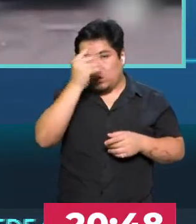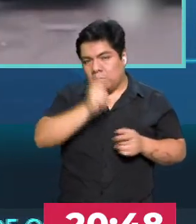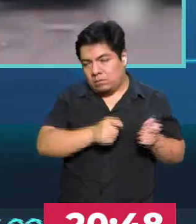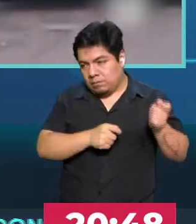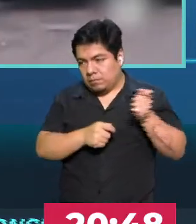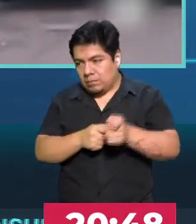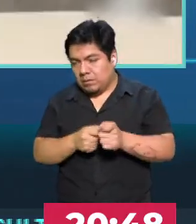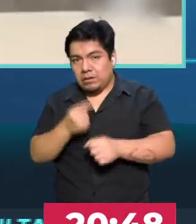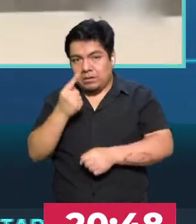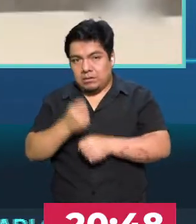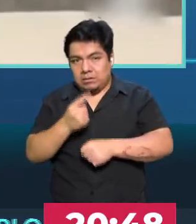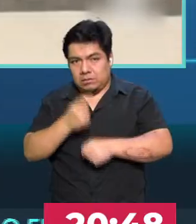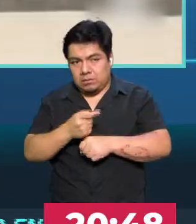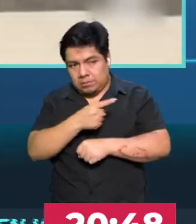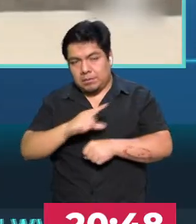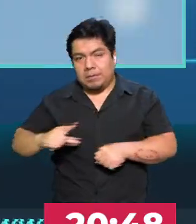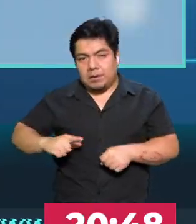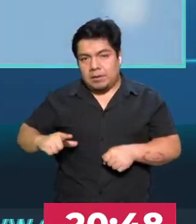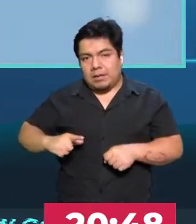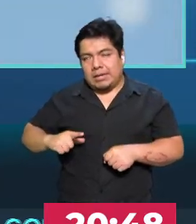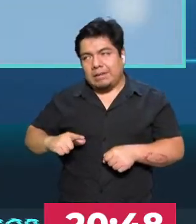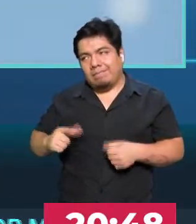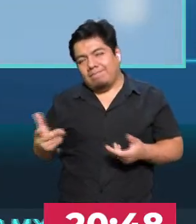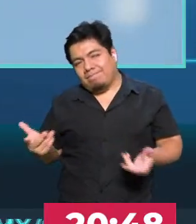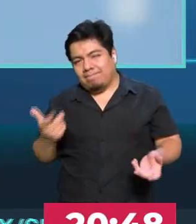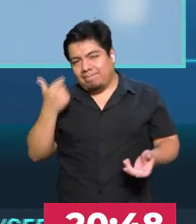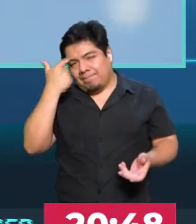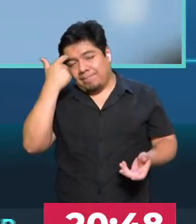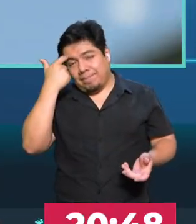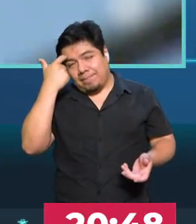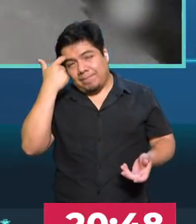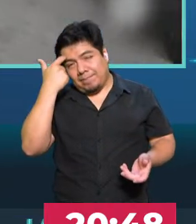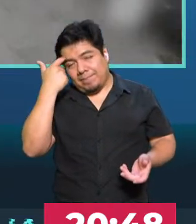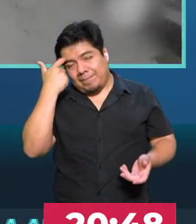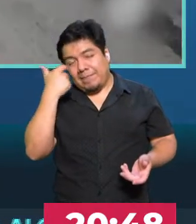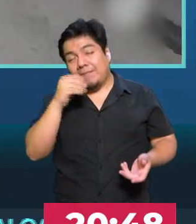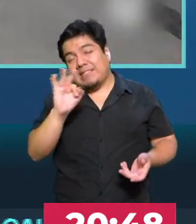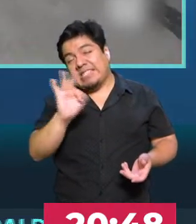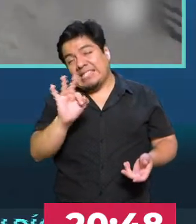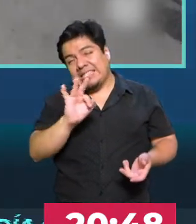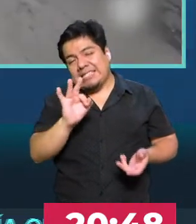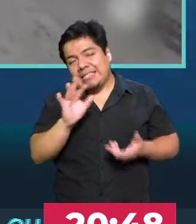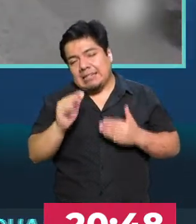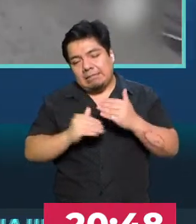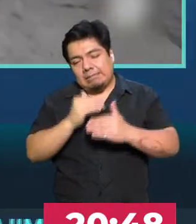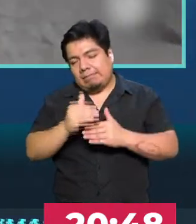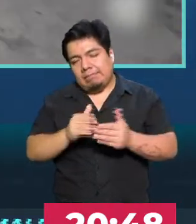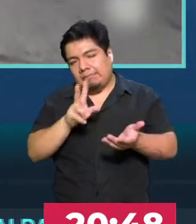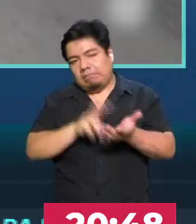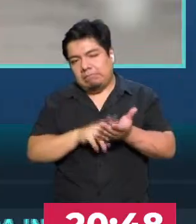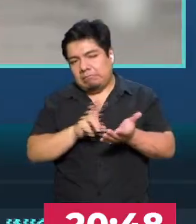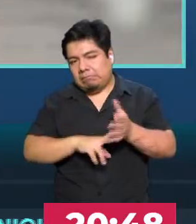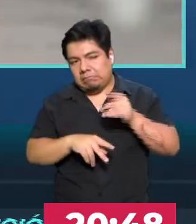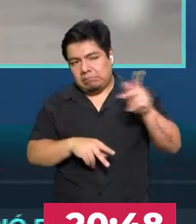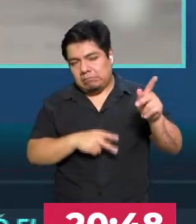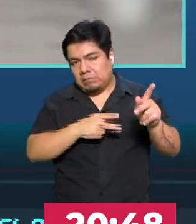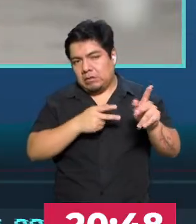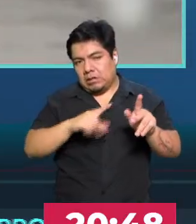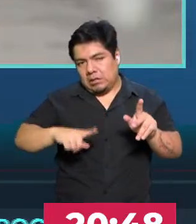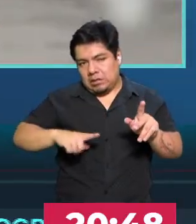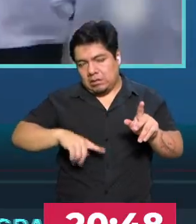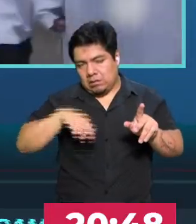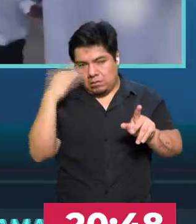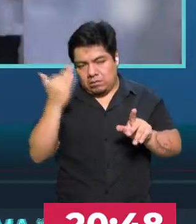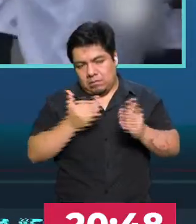en su primera administración, pues es muy probable que prevalezca la posición que ha tomado el gobierno